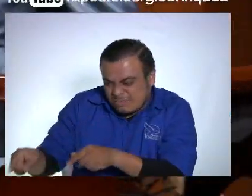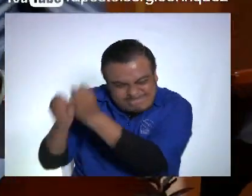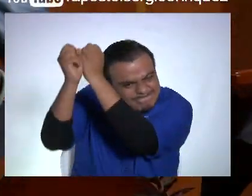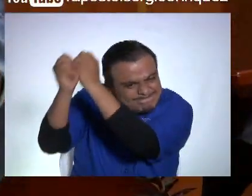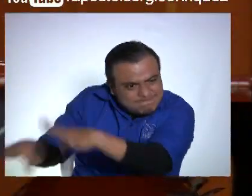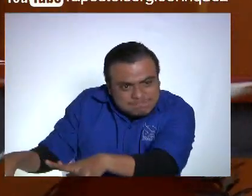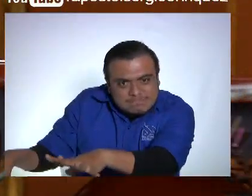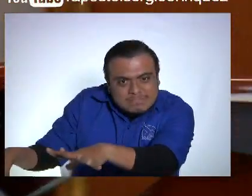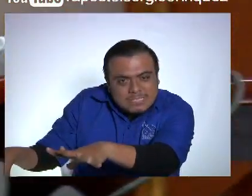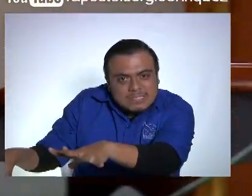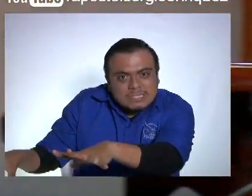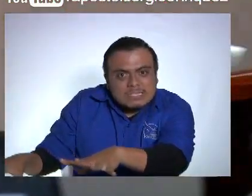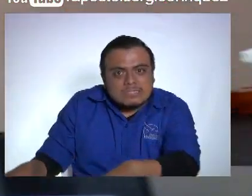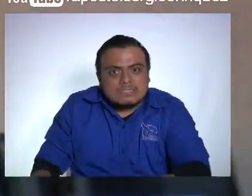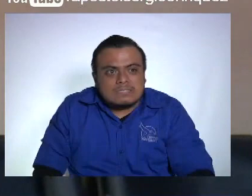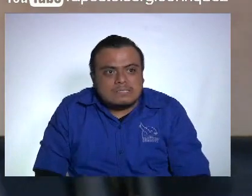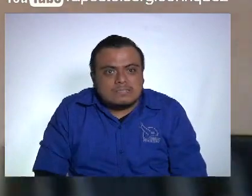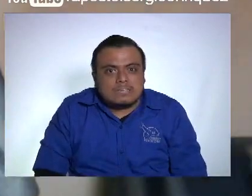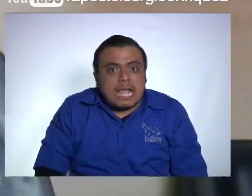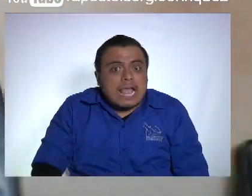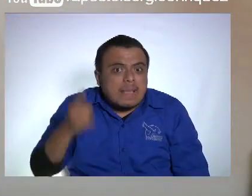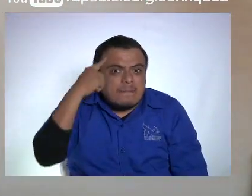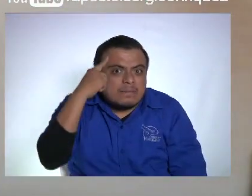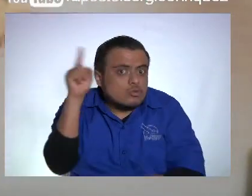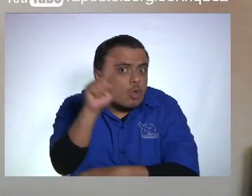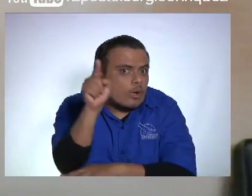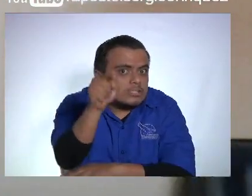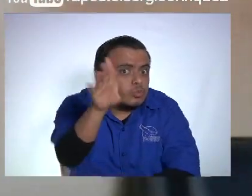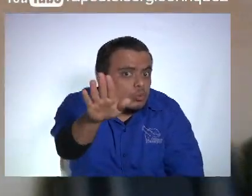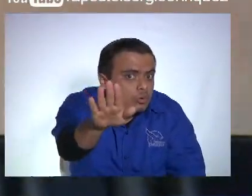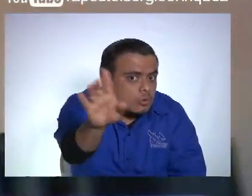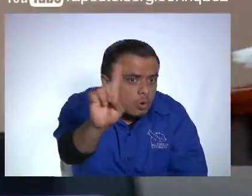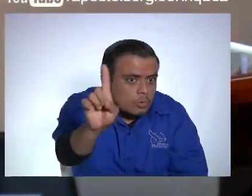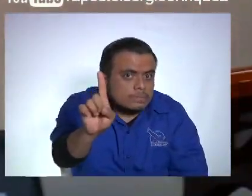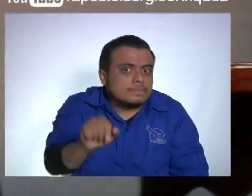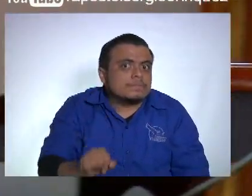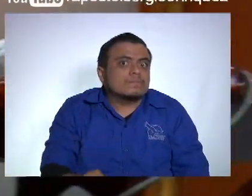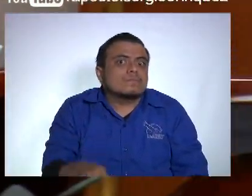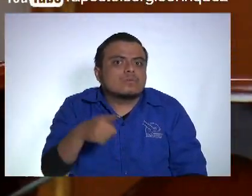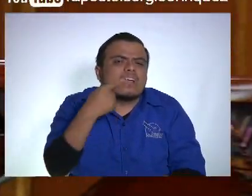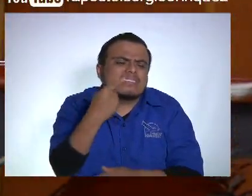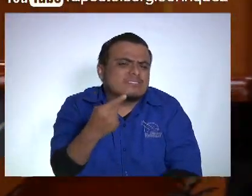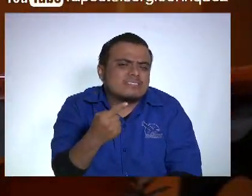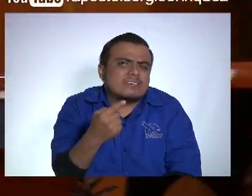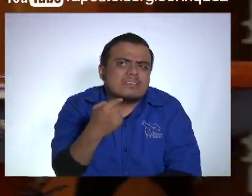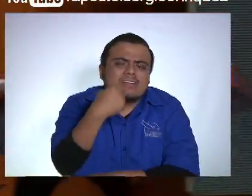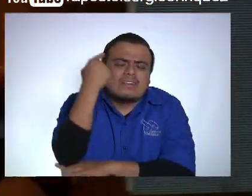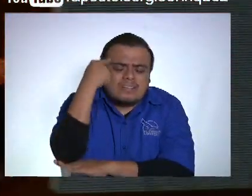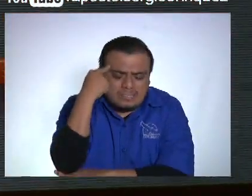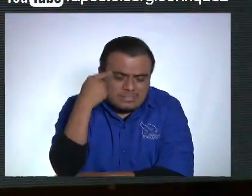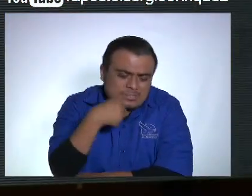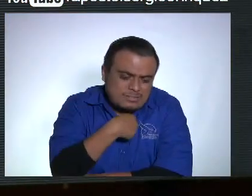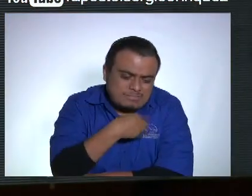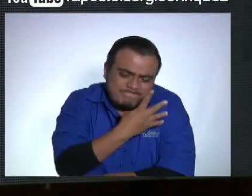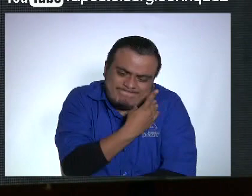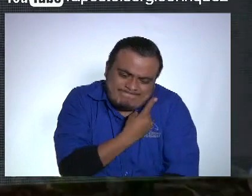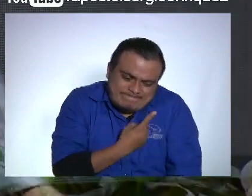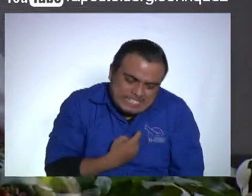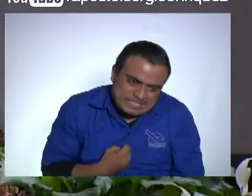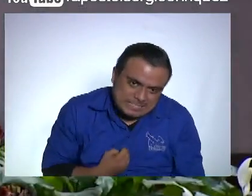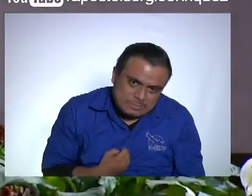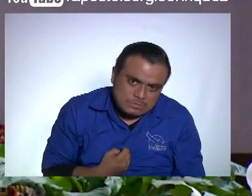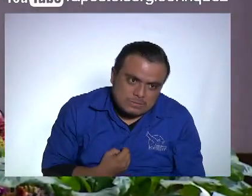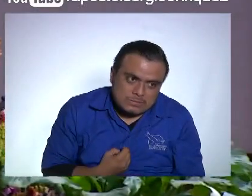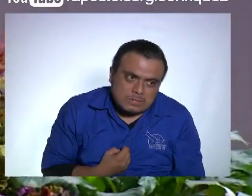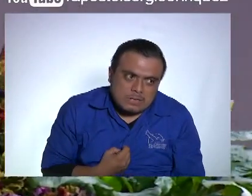Sacúdete, ese pensamiento no es tuyo. Tú que tal vez has dicho: estoy pasando una depresión,